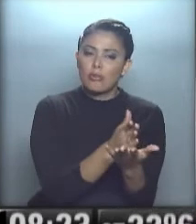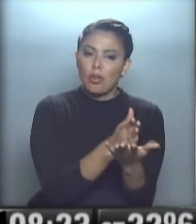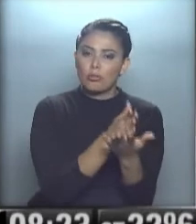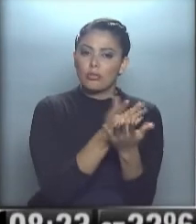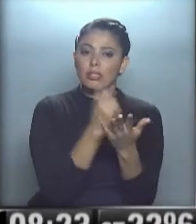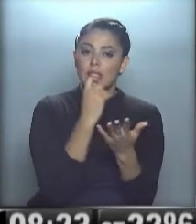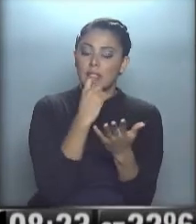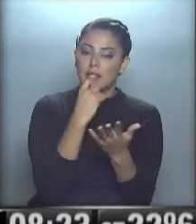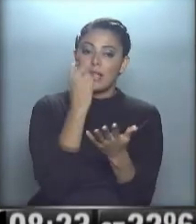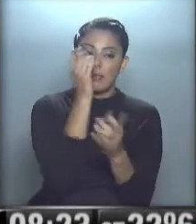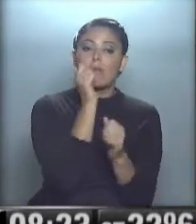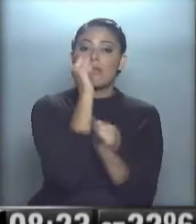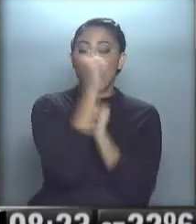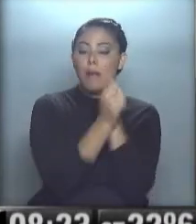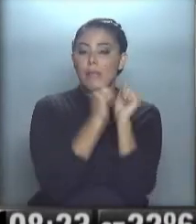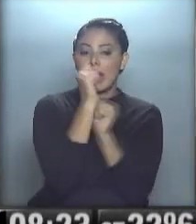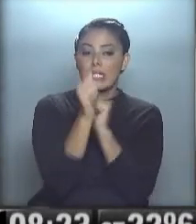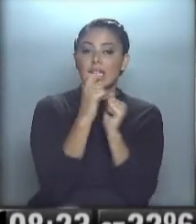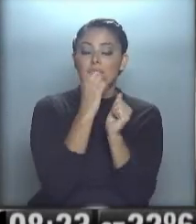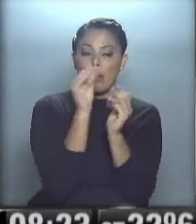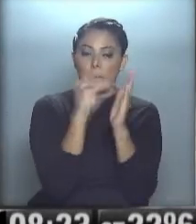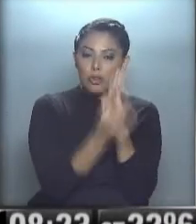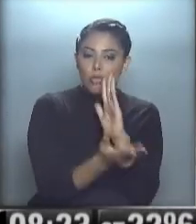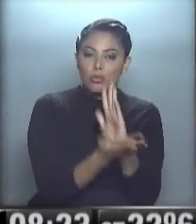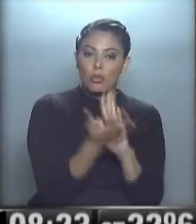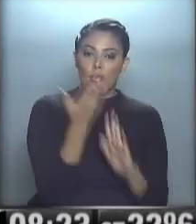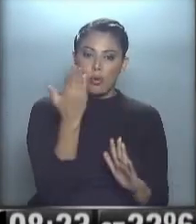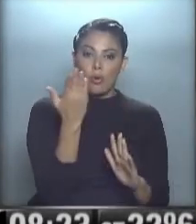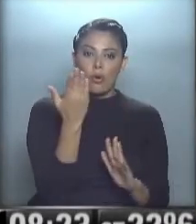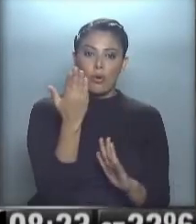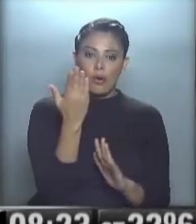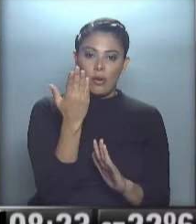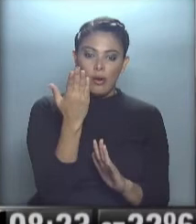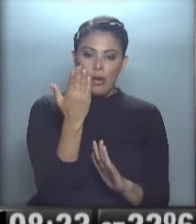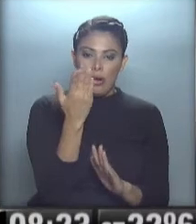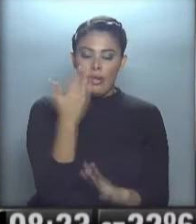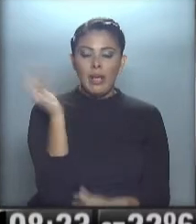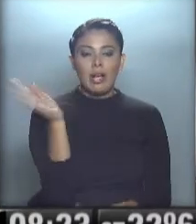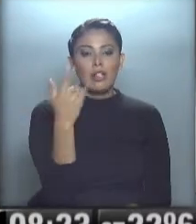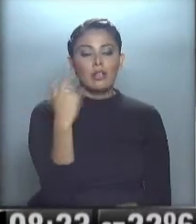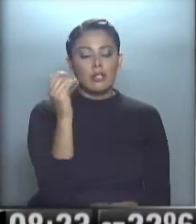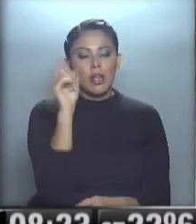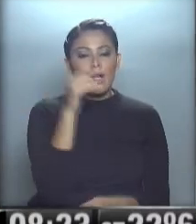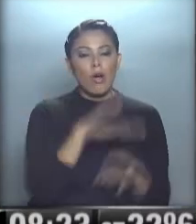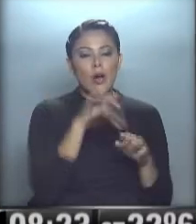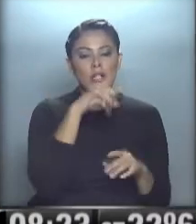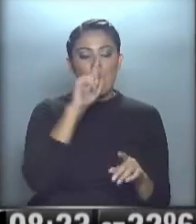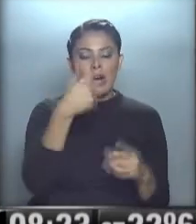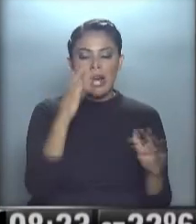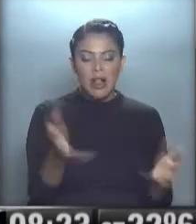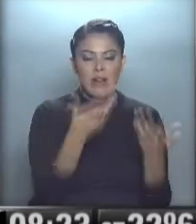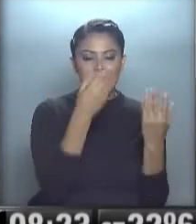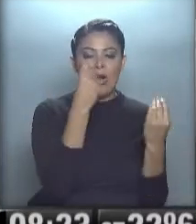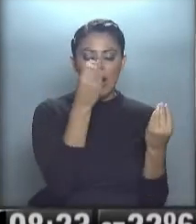que van a recibir las empresas que suban sus precios llevando a la especulación y a la inflación. Bueno, respecto